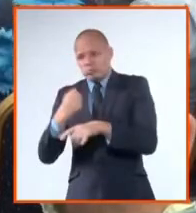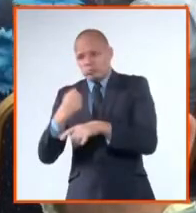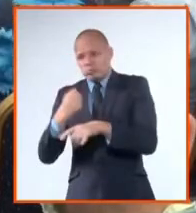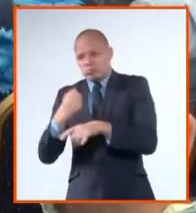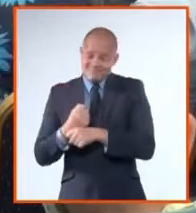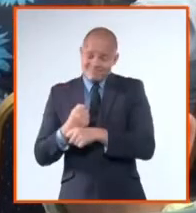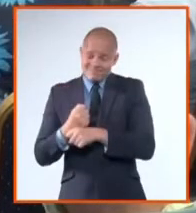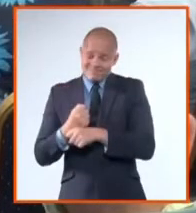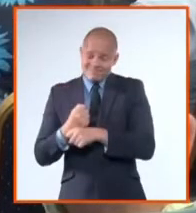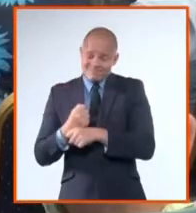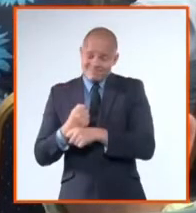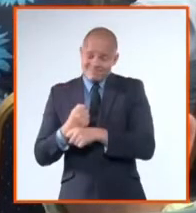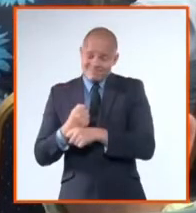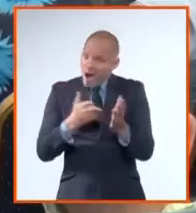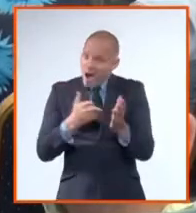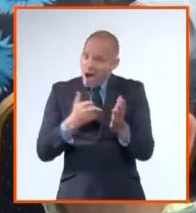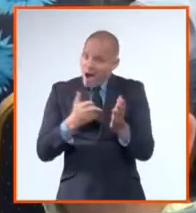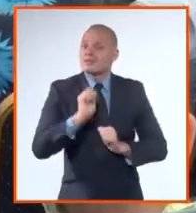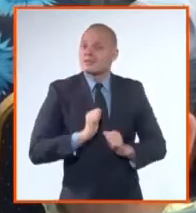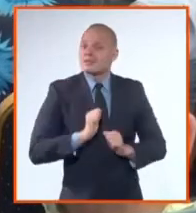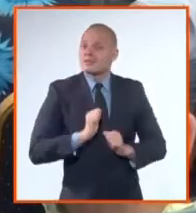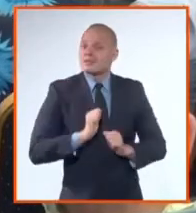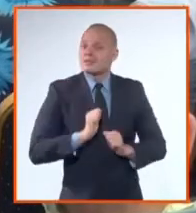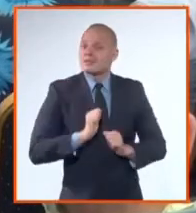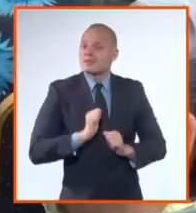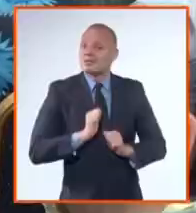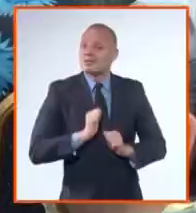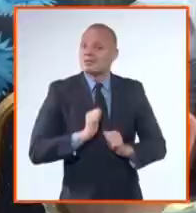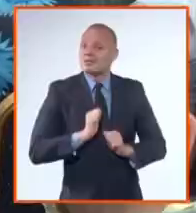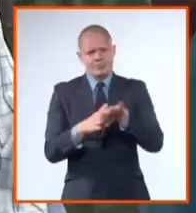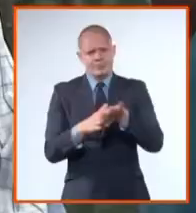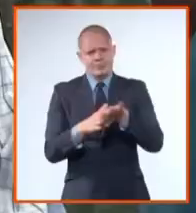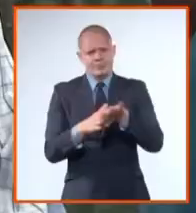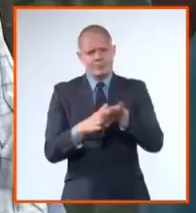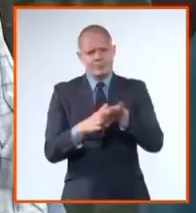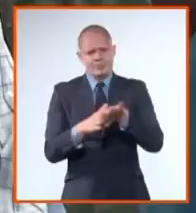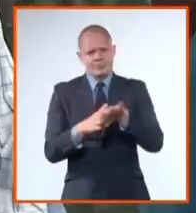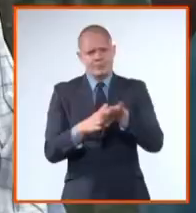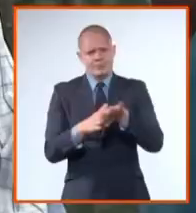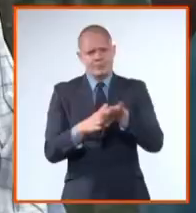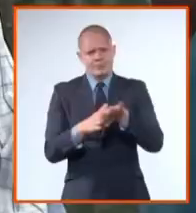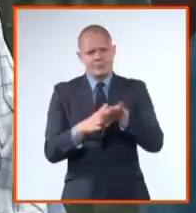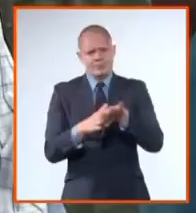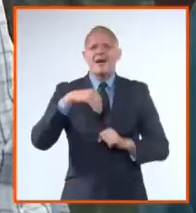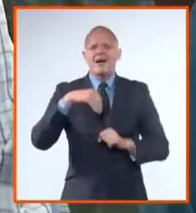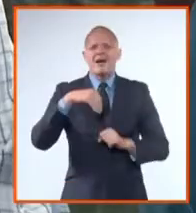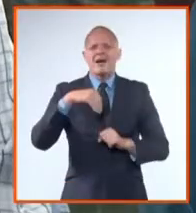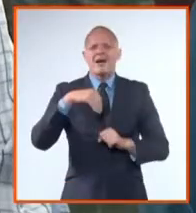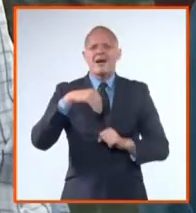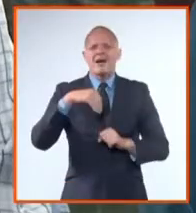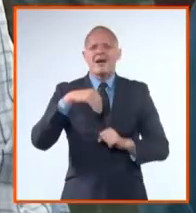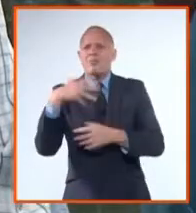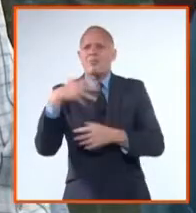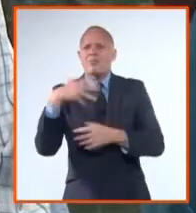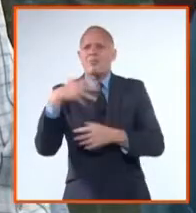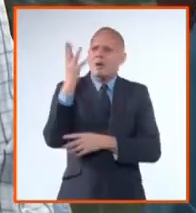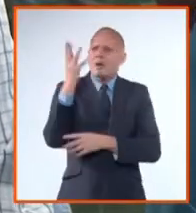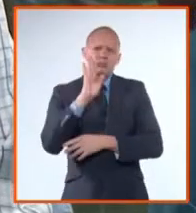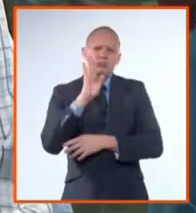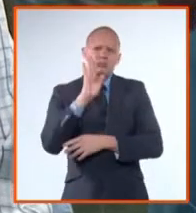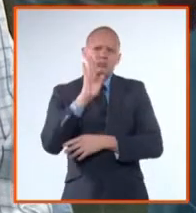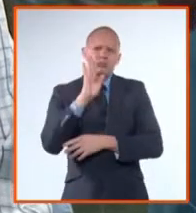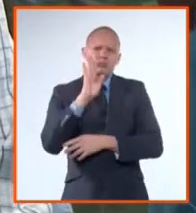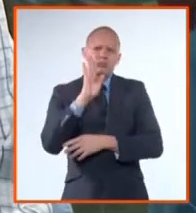que crear conciencia, igual que lo hacemos para el medio ambiente, de crear una cultura medioambiental, hay que crear una